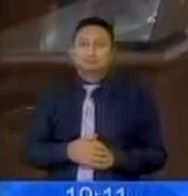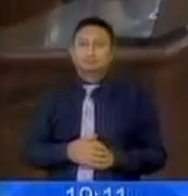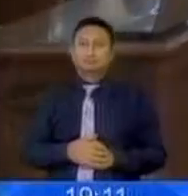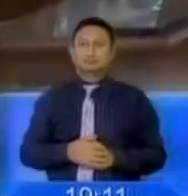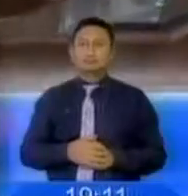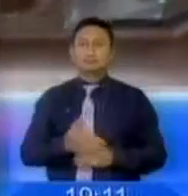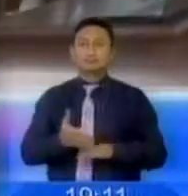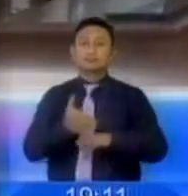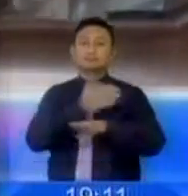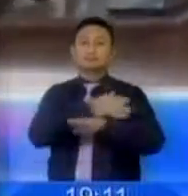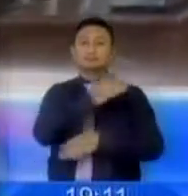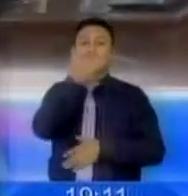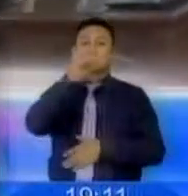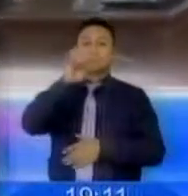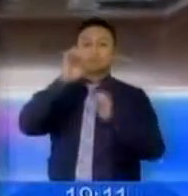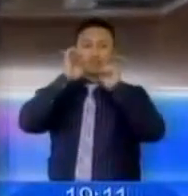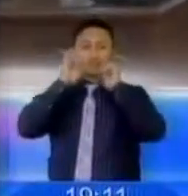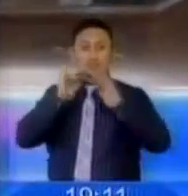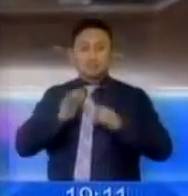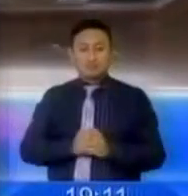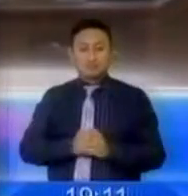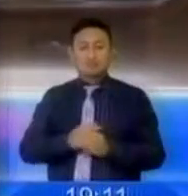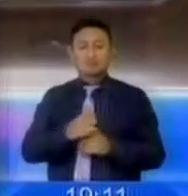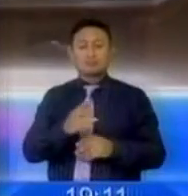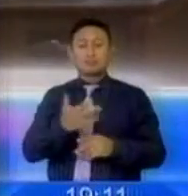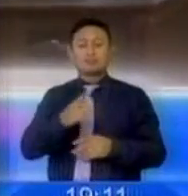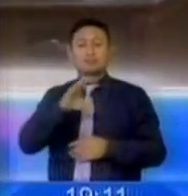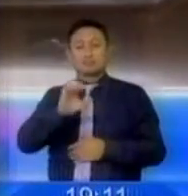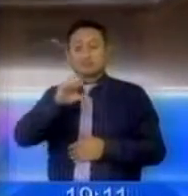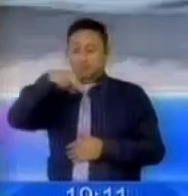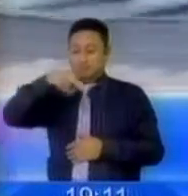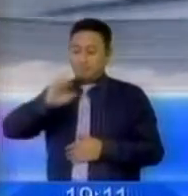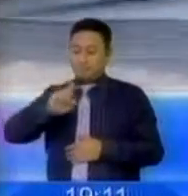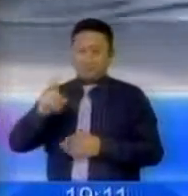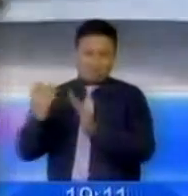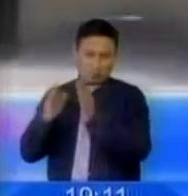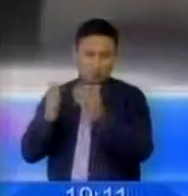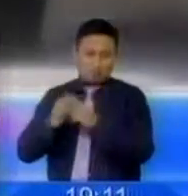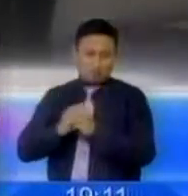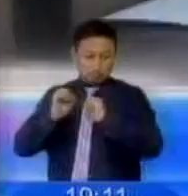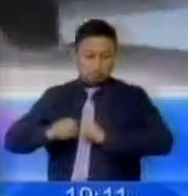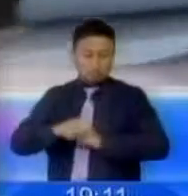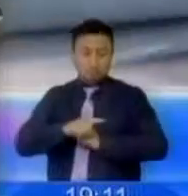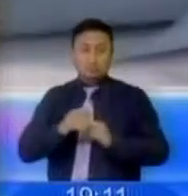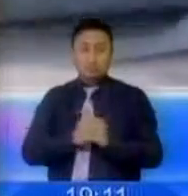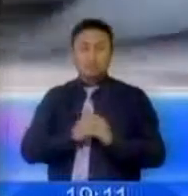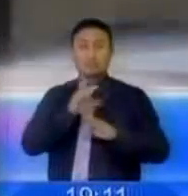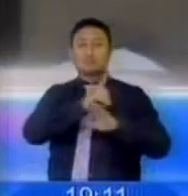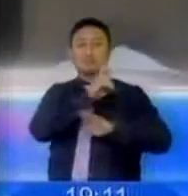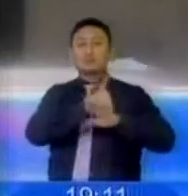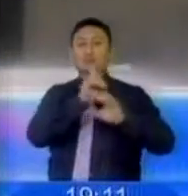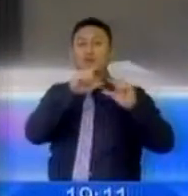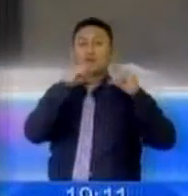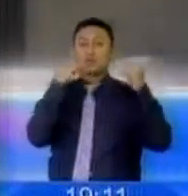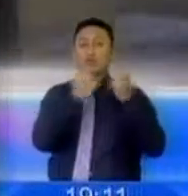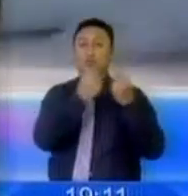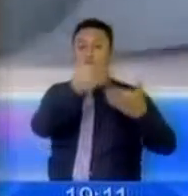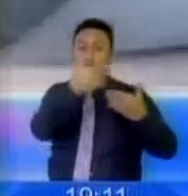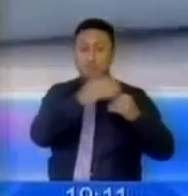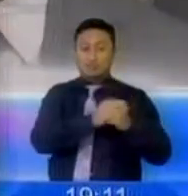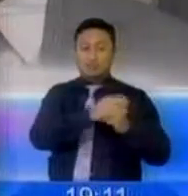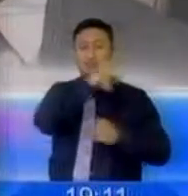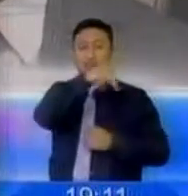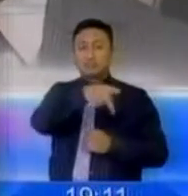Fue el pasado 18 de septiembre que el Consejo Nacional Electoral Transitorio resolvió no inscribir la directiva del Partido Socialista